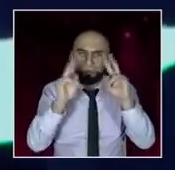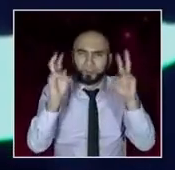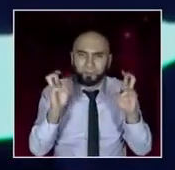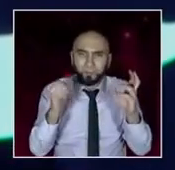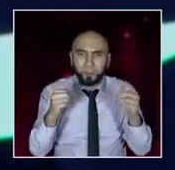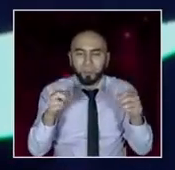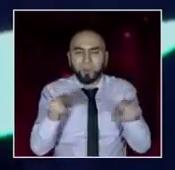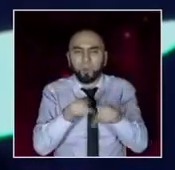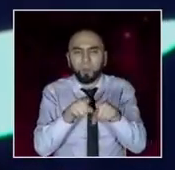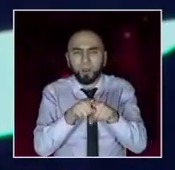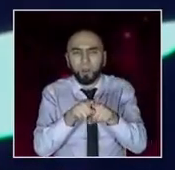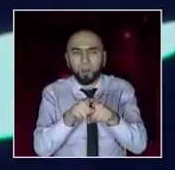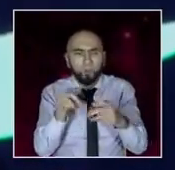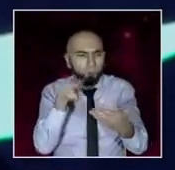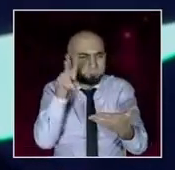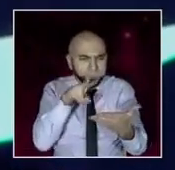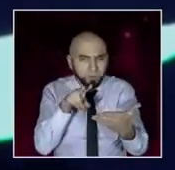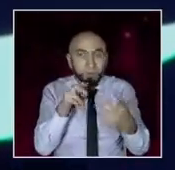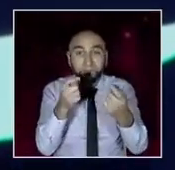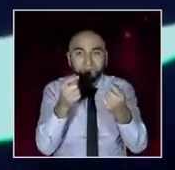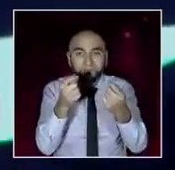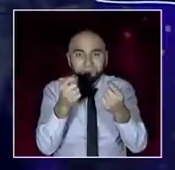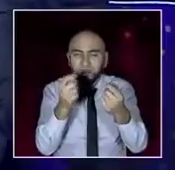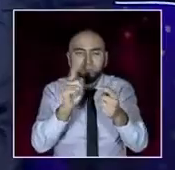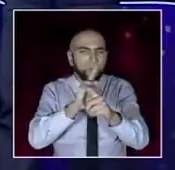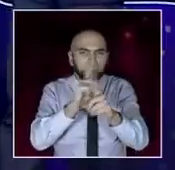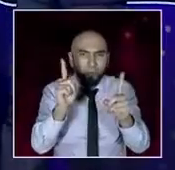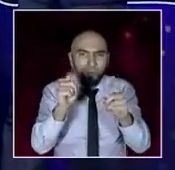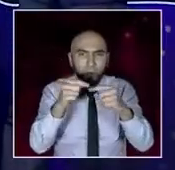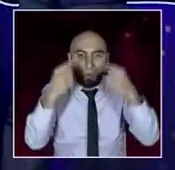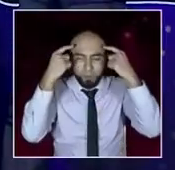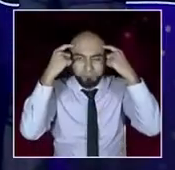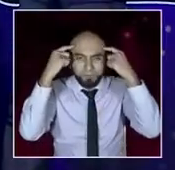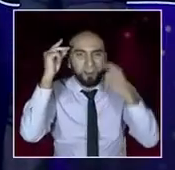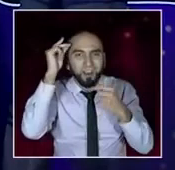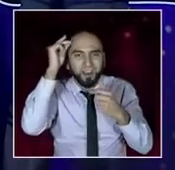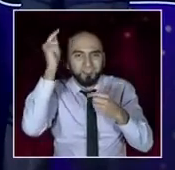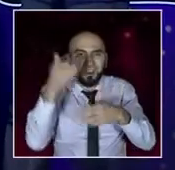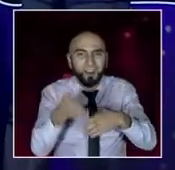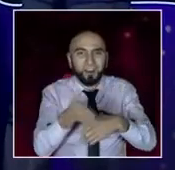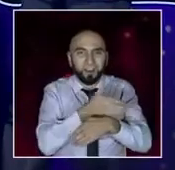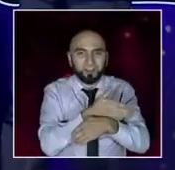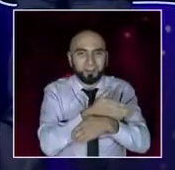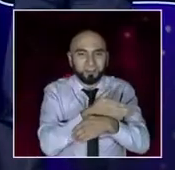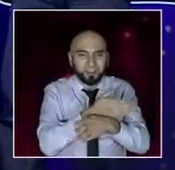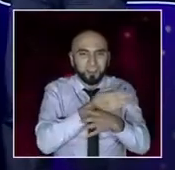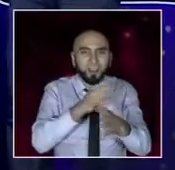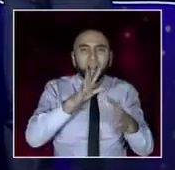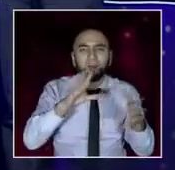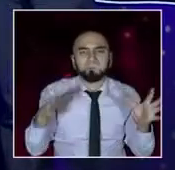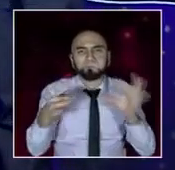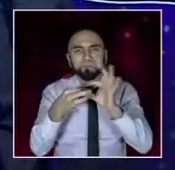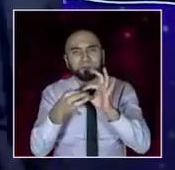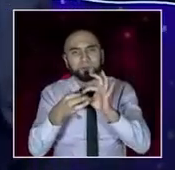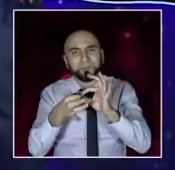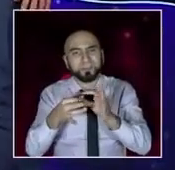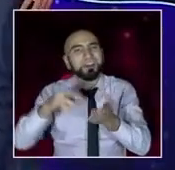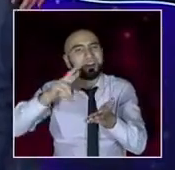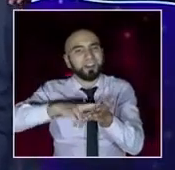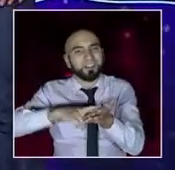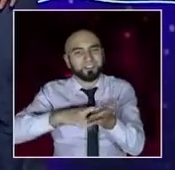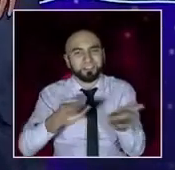la adivinanza más cercana del cerebro con la realidad. Y